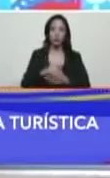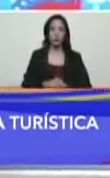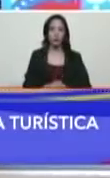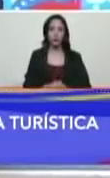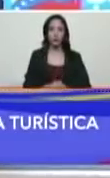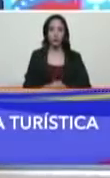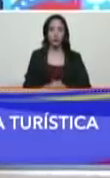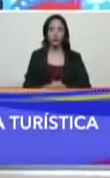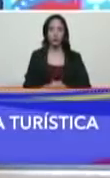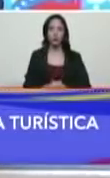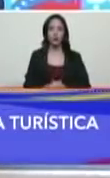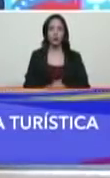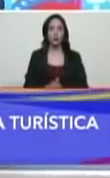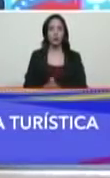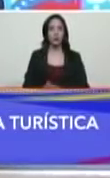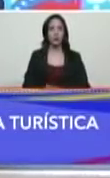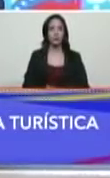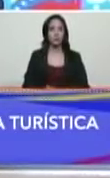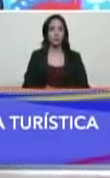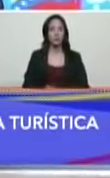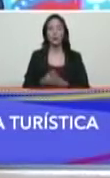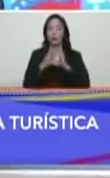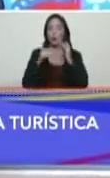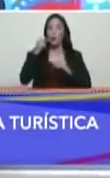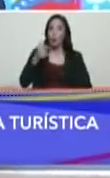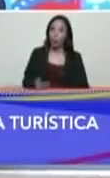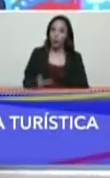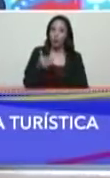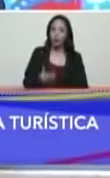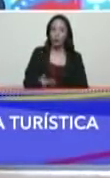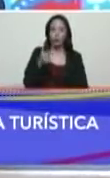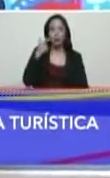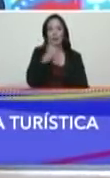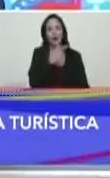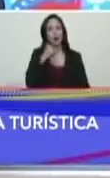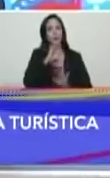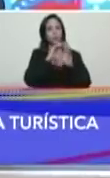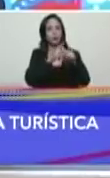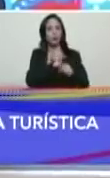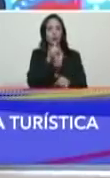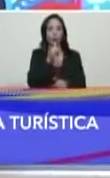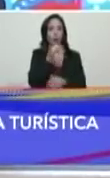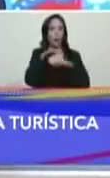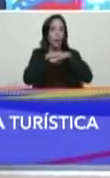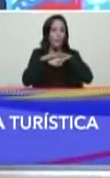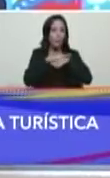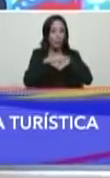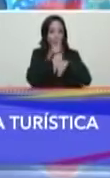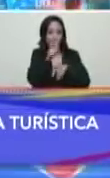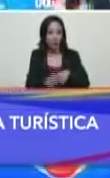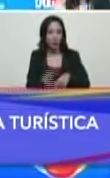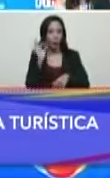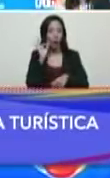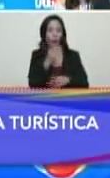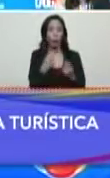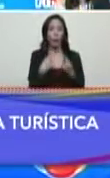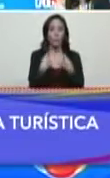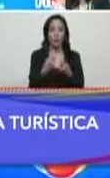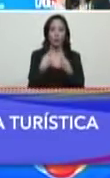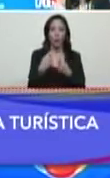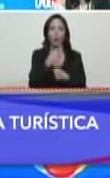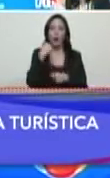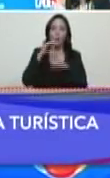propio desarrollo. Y otro elemento muy importante que le comentaba la ministra tiene que ver con el financiamiento nacional para